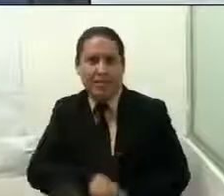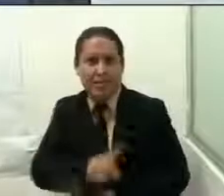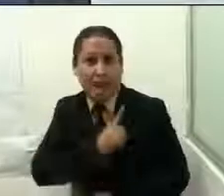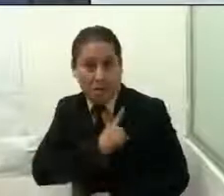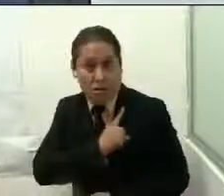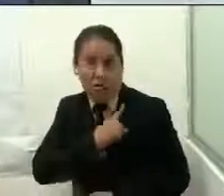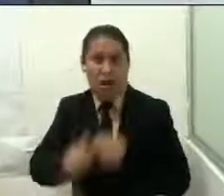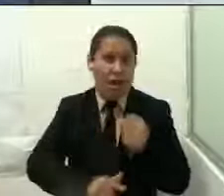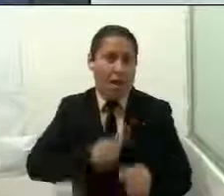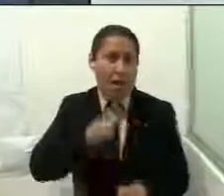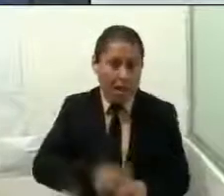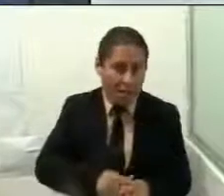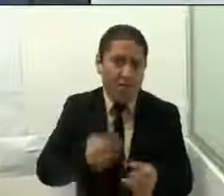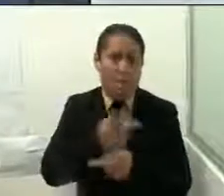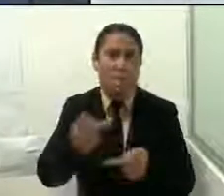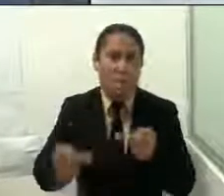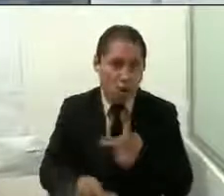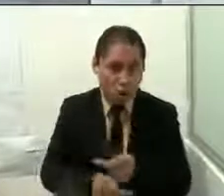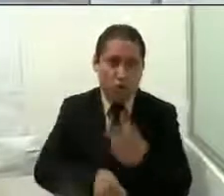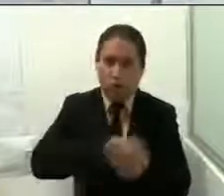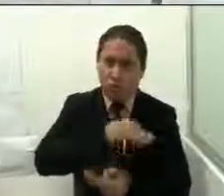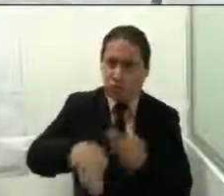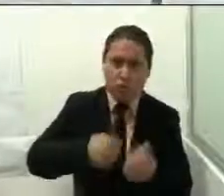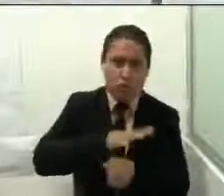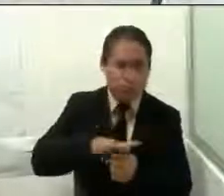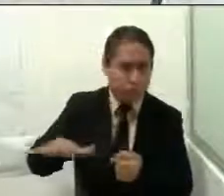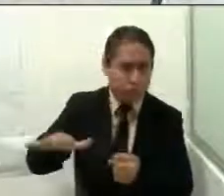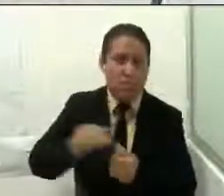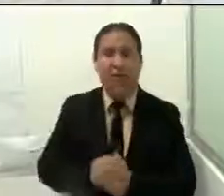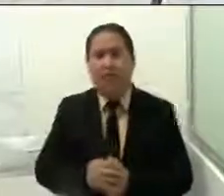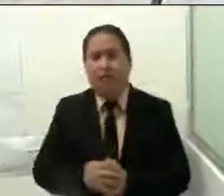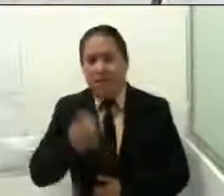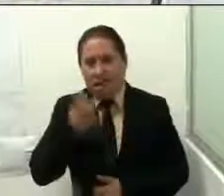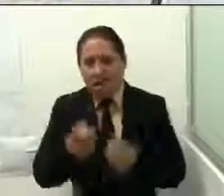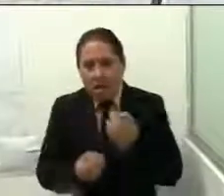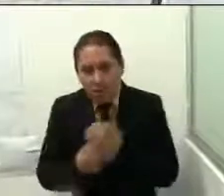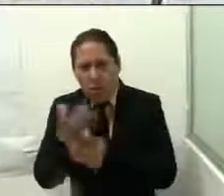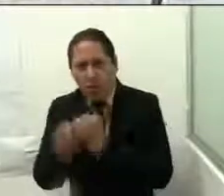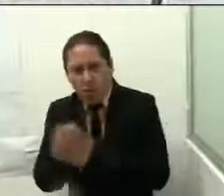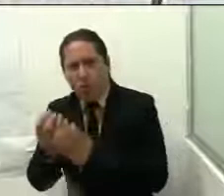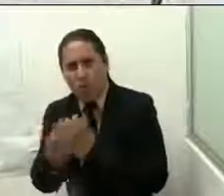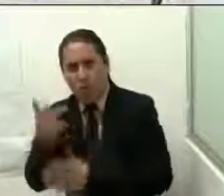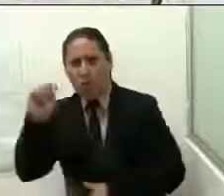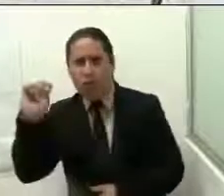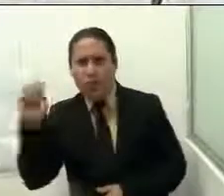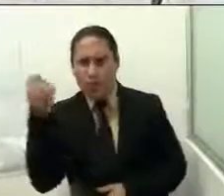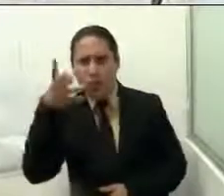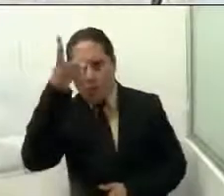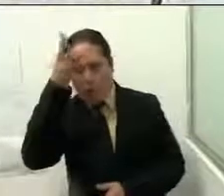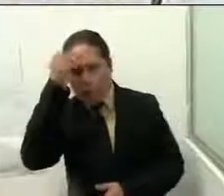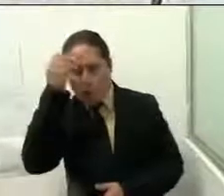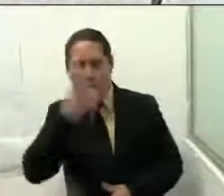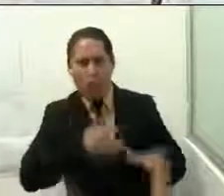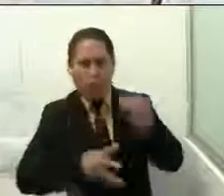de los productos agropecuarios mediante la innovación y transferencia de tecnología se brindó